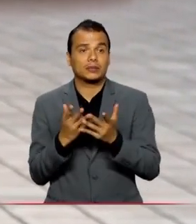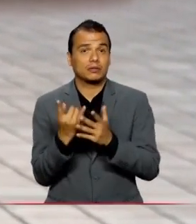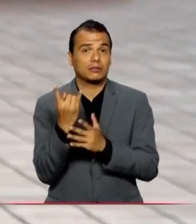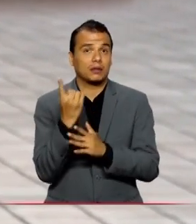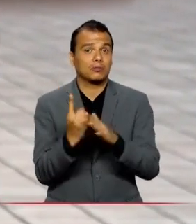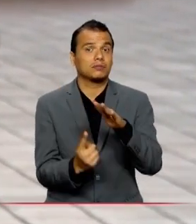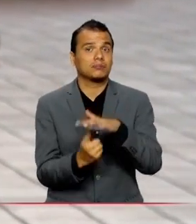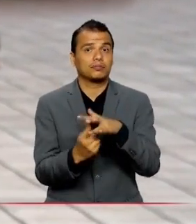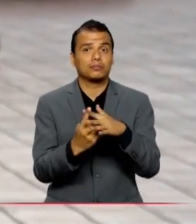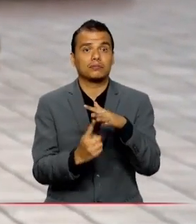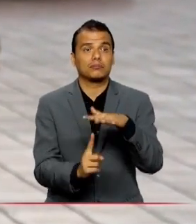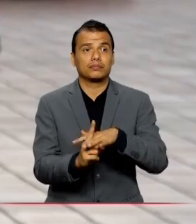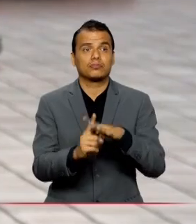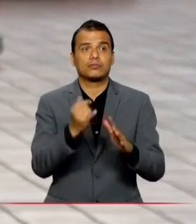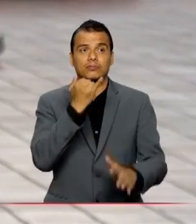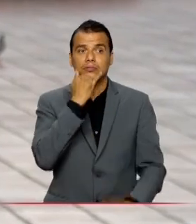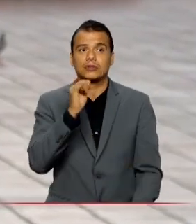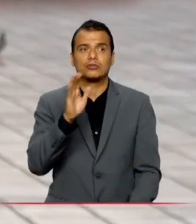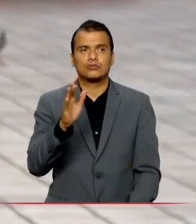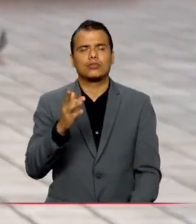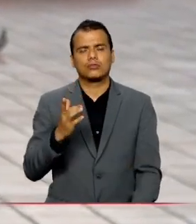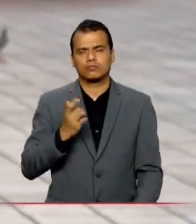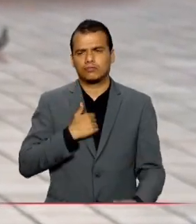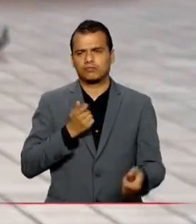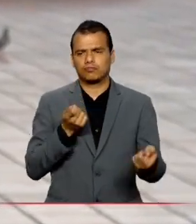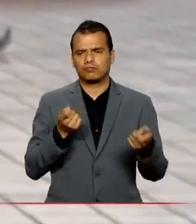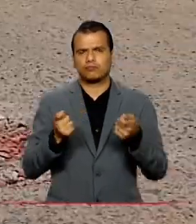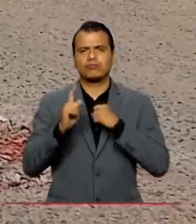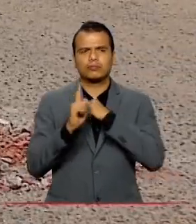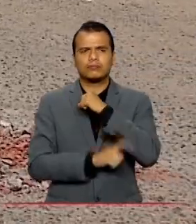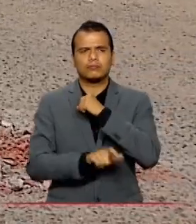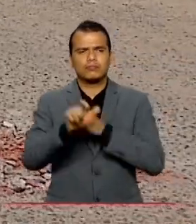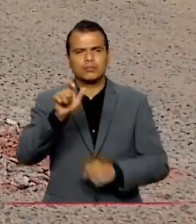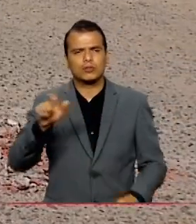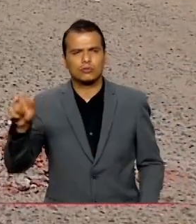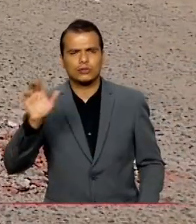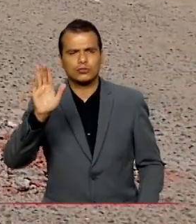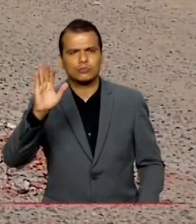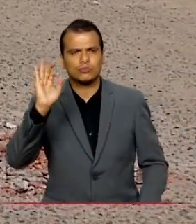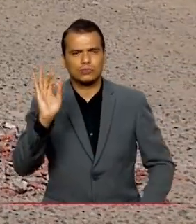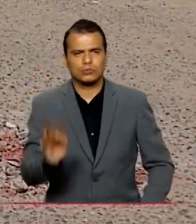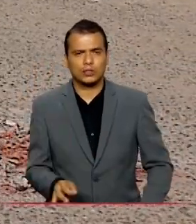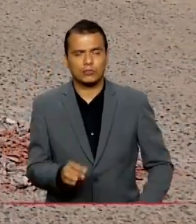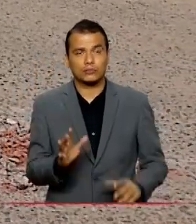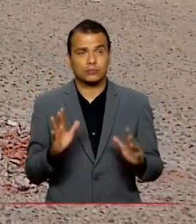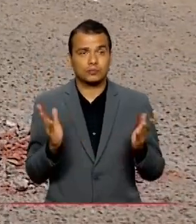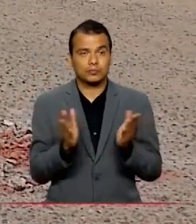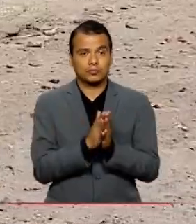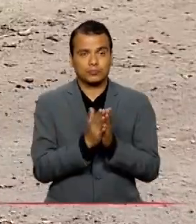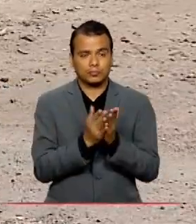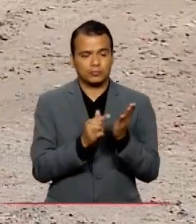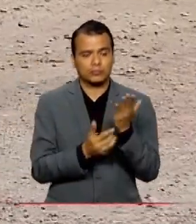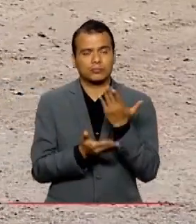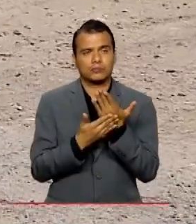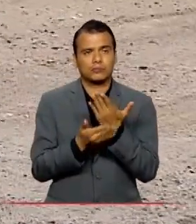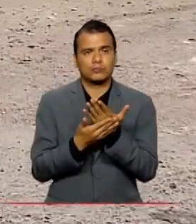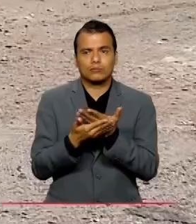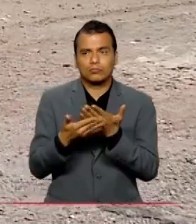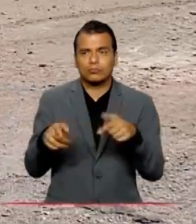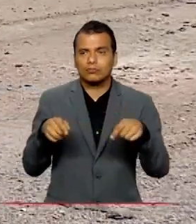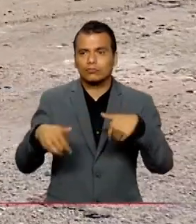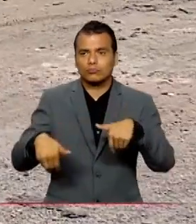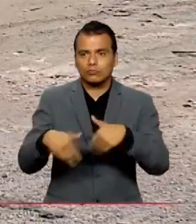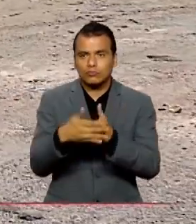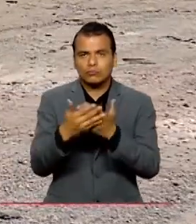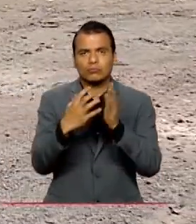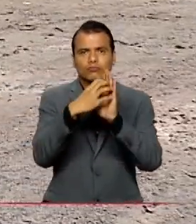hayan cometido infracciones, a tomar las medidas de control y sancionatorias del caso. Según el manual de diseño y construcción de los elementos cognitivos del